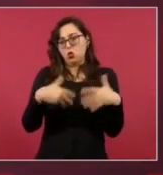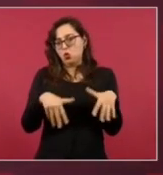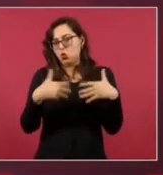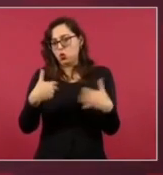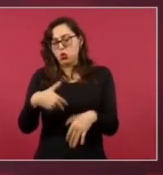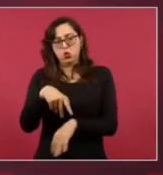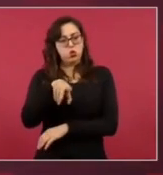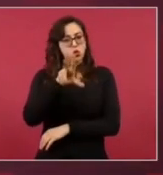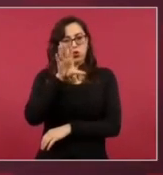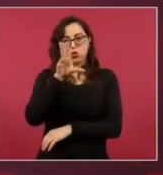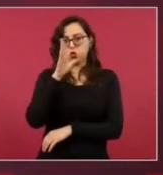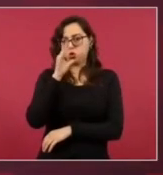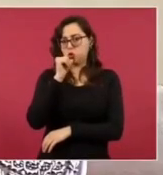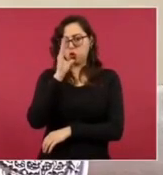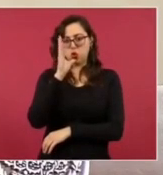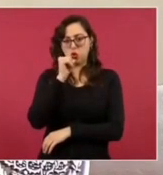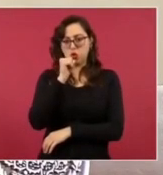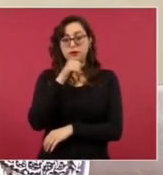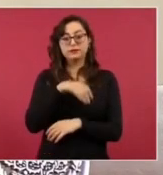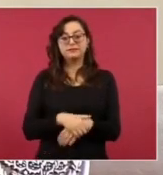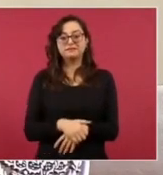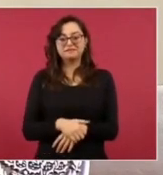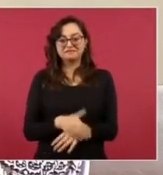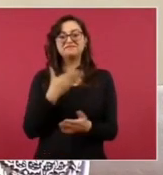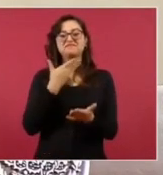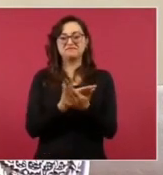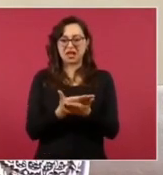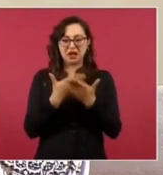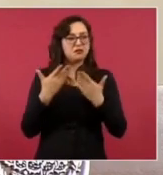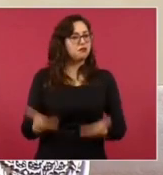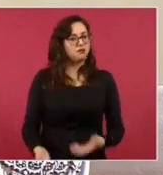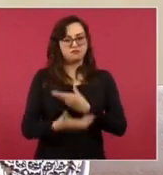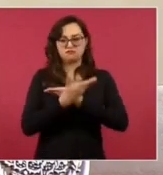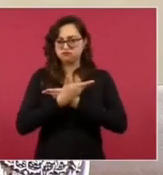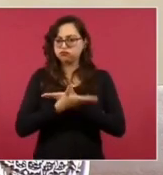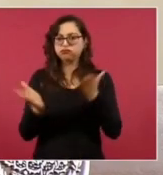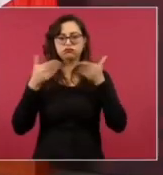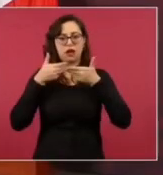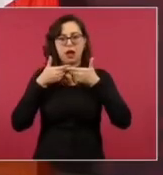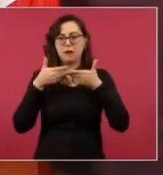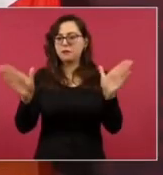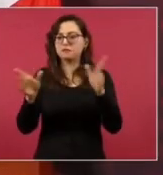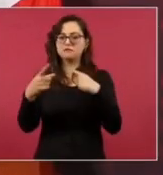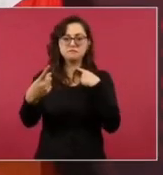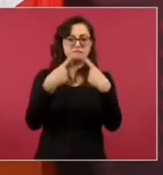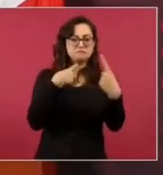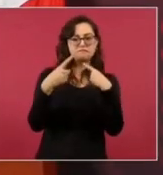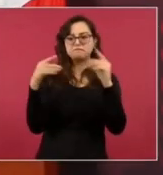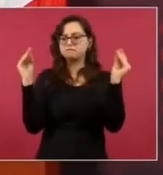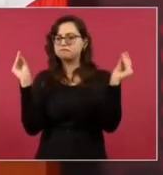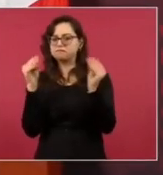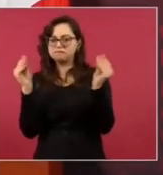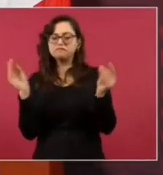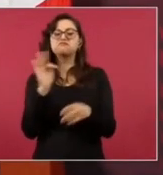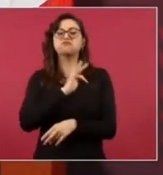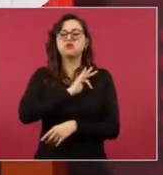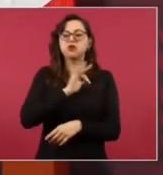No, ahora es debate abierto. No hay nada que